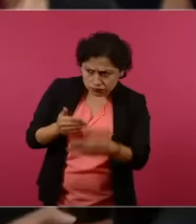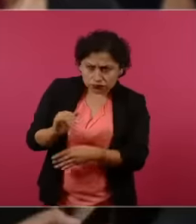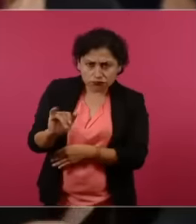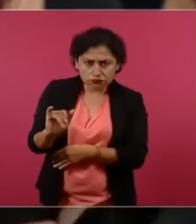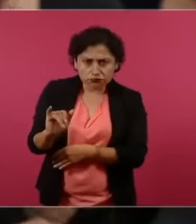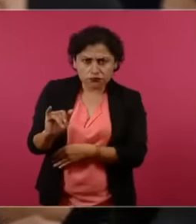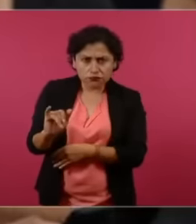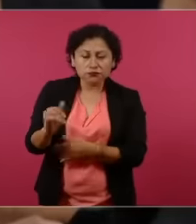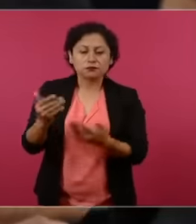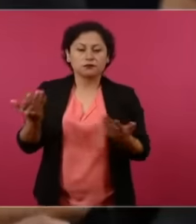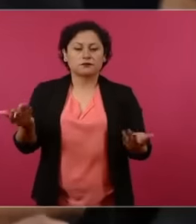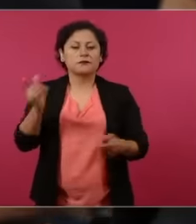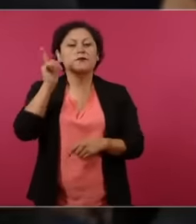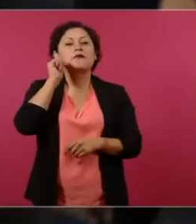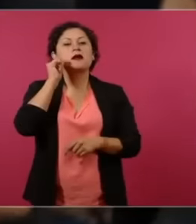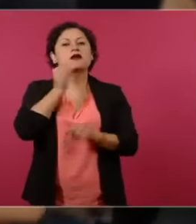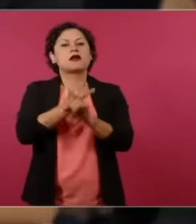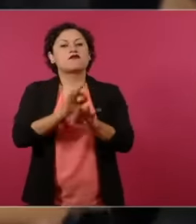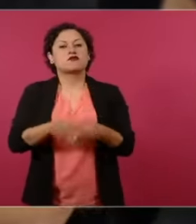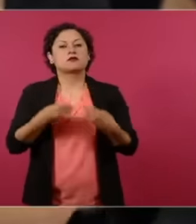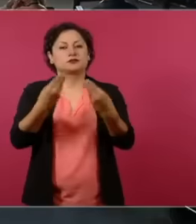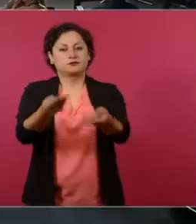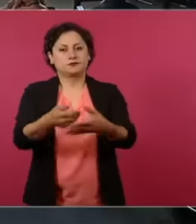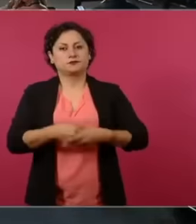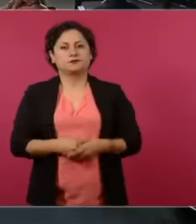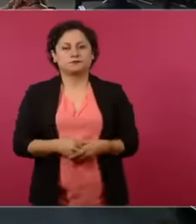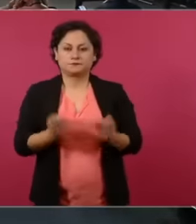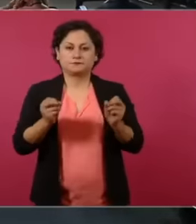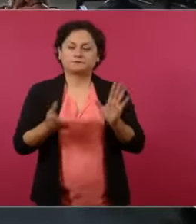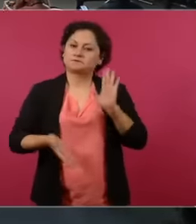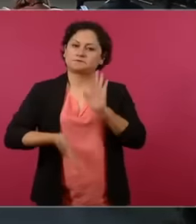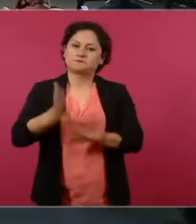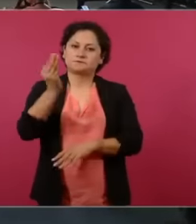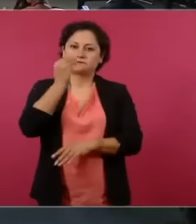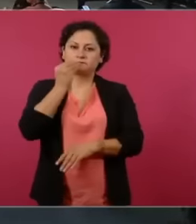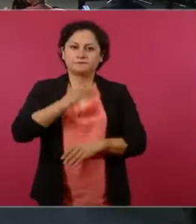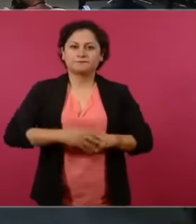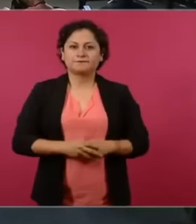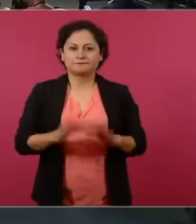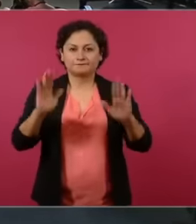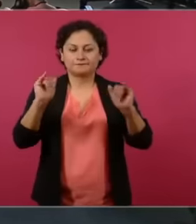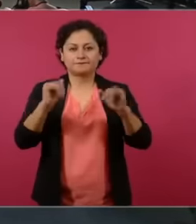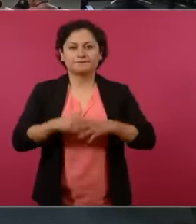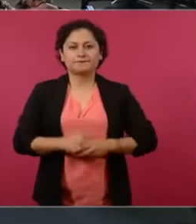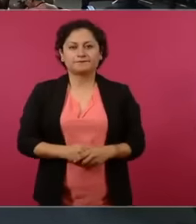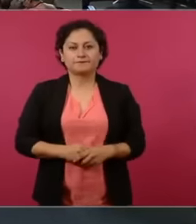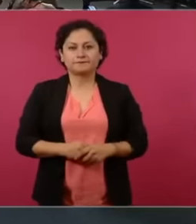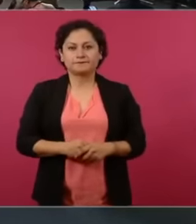Mañana les podemos informar. Bueno, vámonos a desayunar. Gracias.